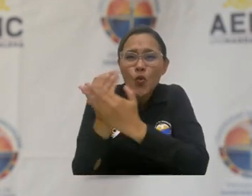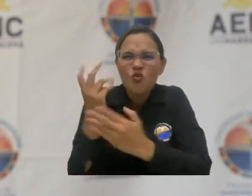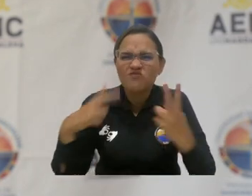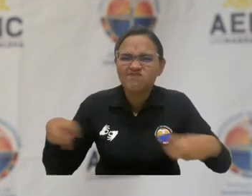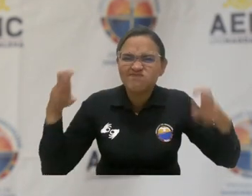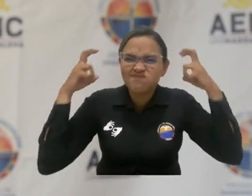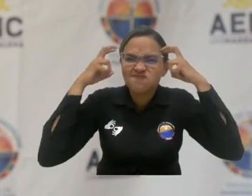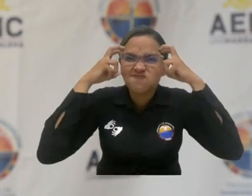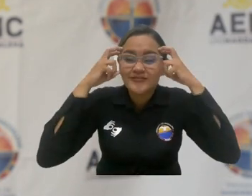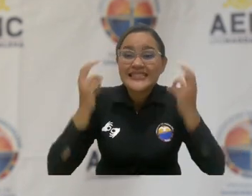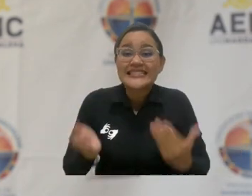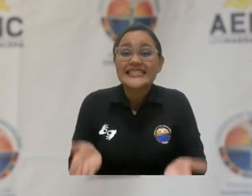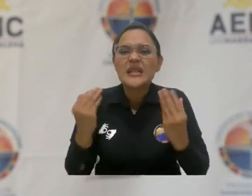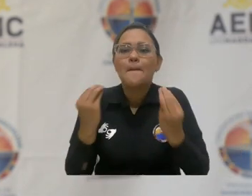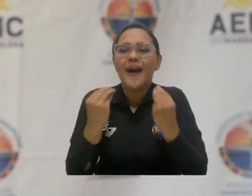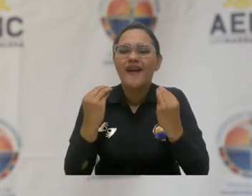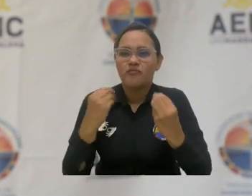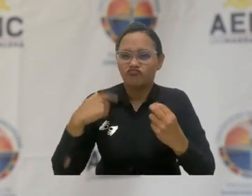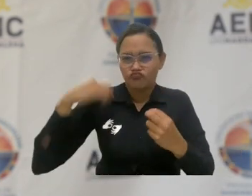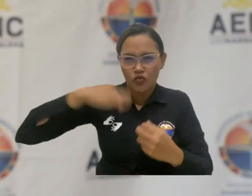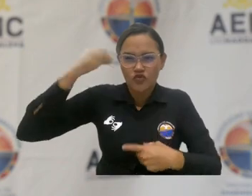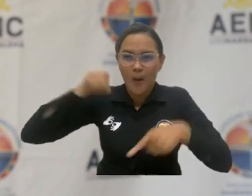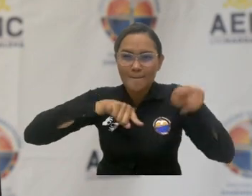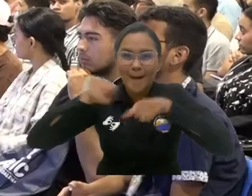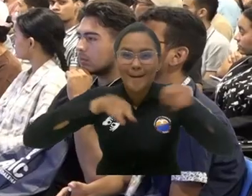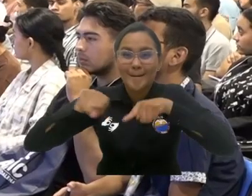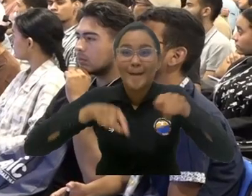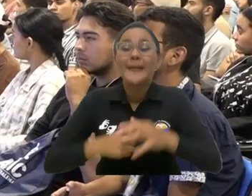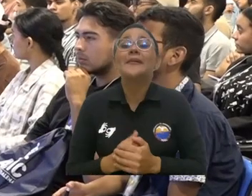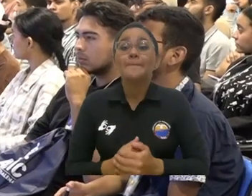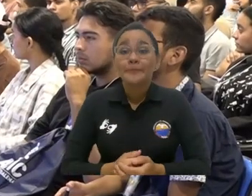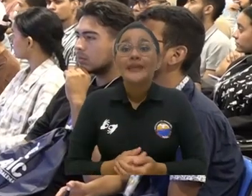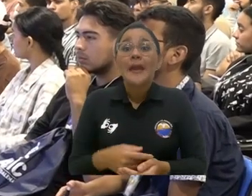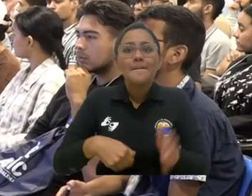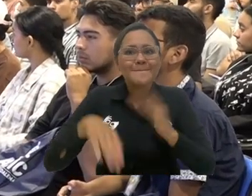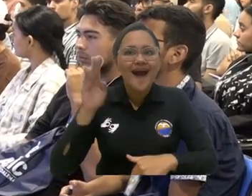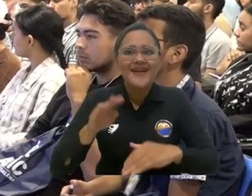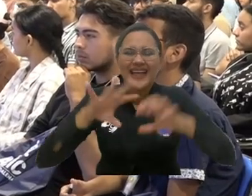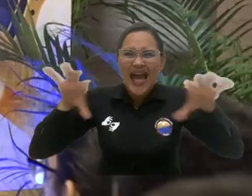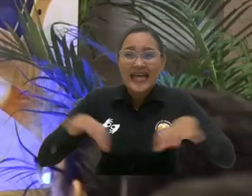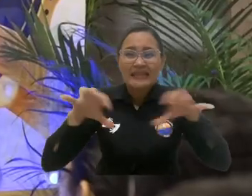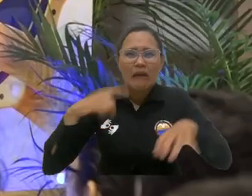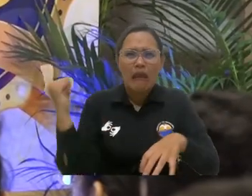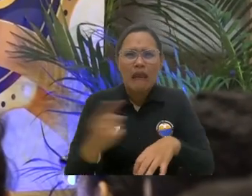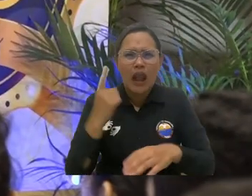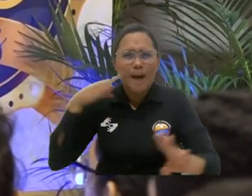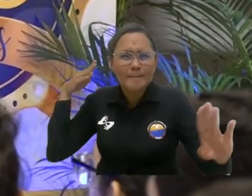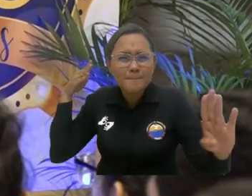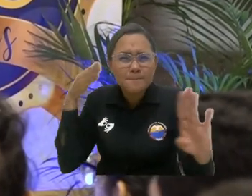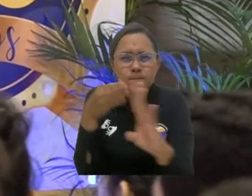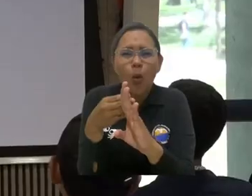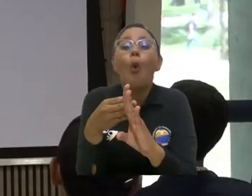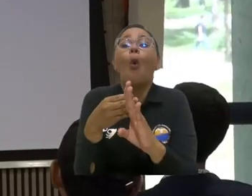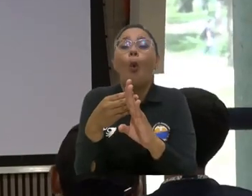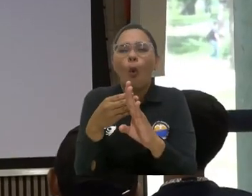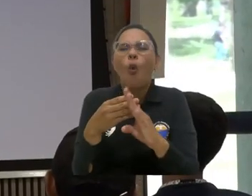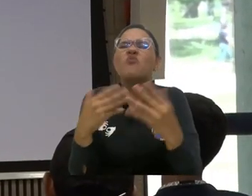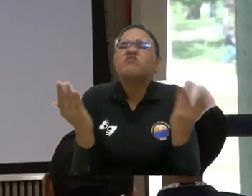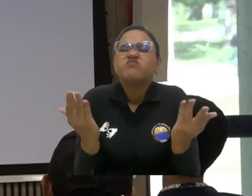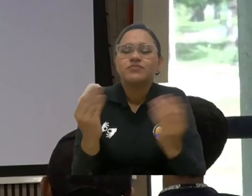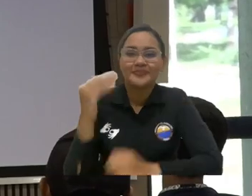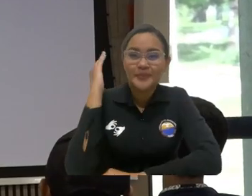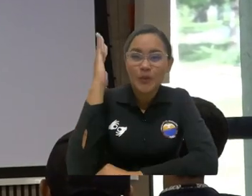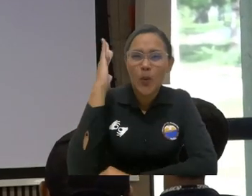conocimiento con la única intención de ser profesionales competitivos una de las actividades que centró la atención de los asistentes fue la conferencia